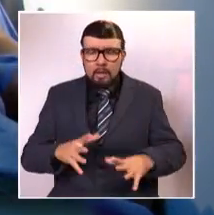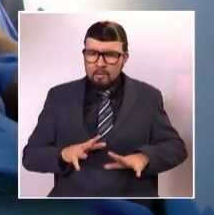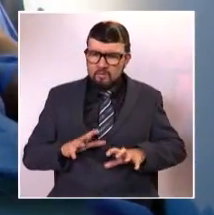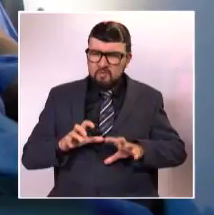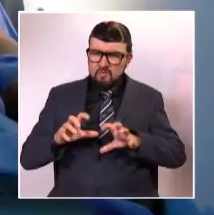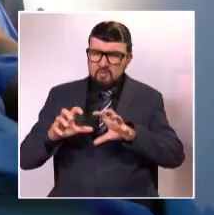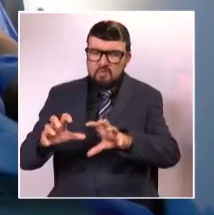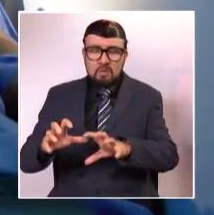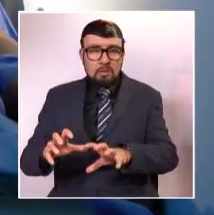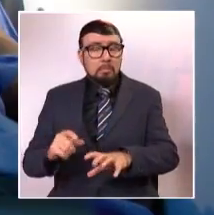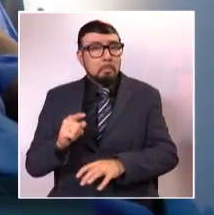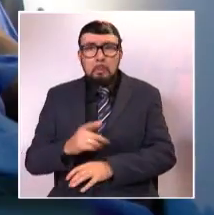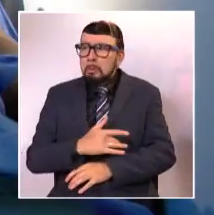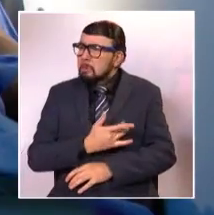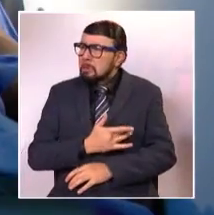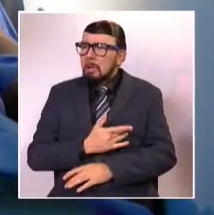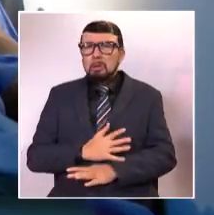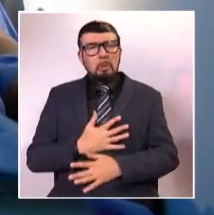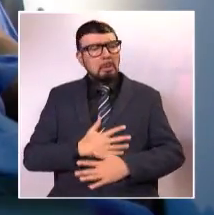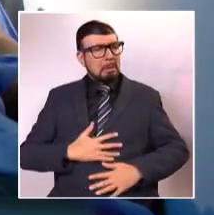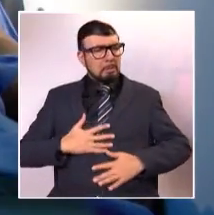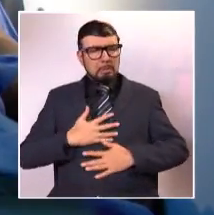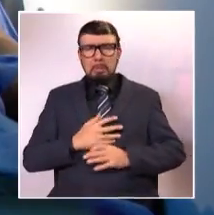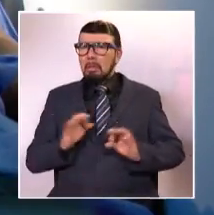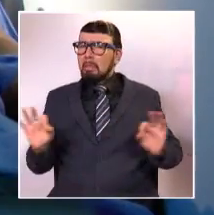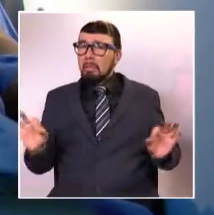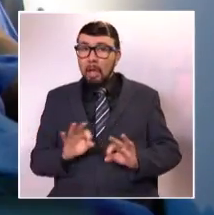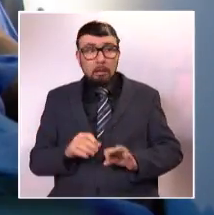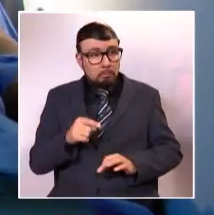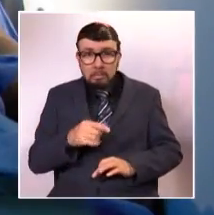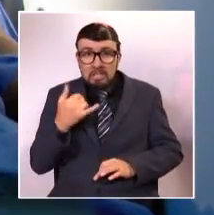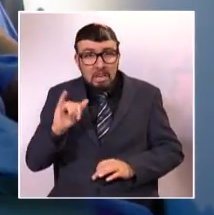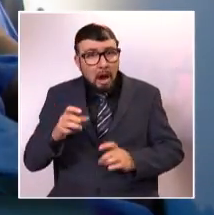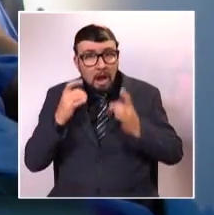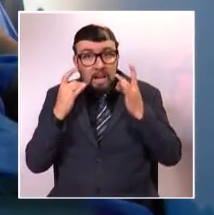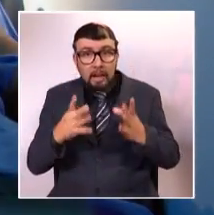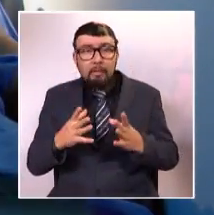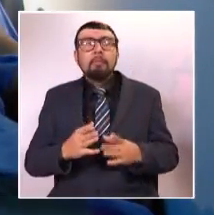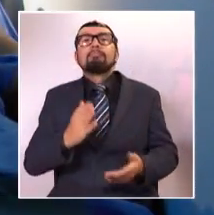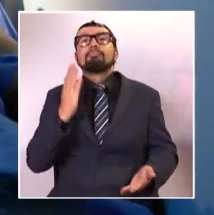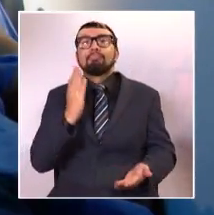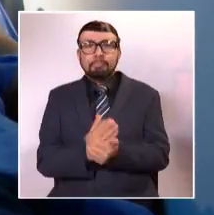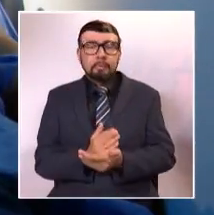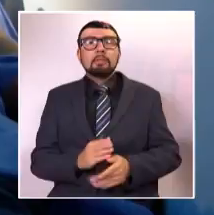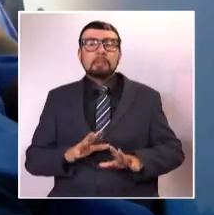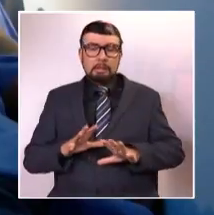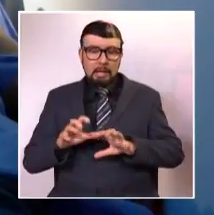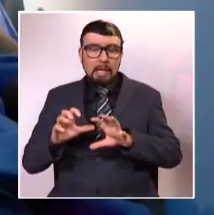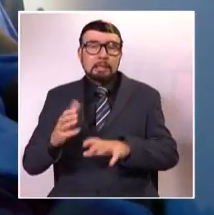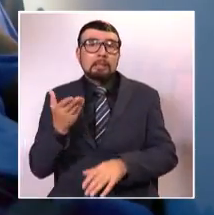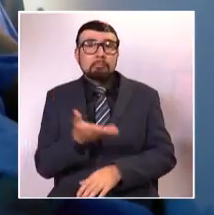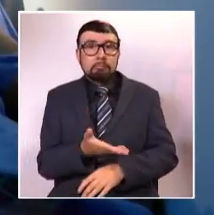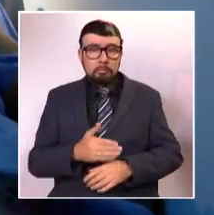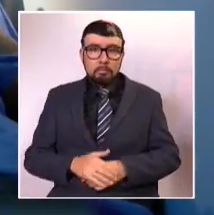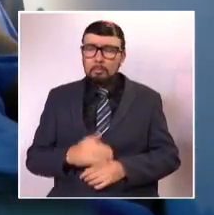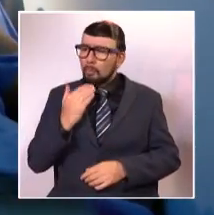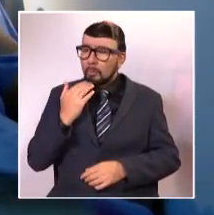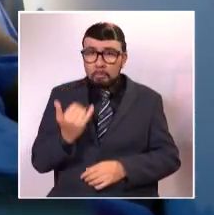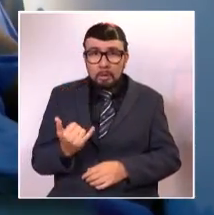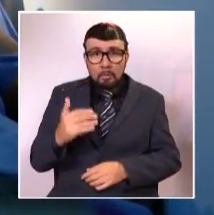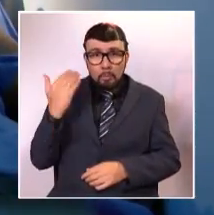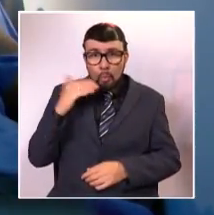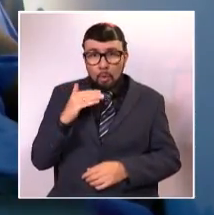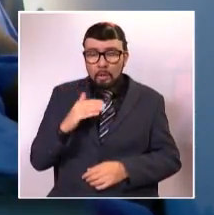da síntomas ni molestias hasta que ya está demasiado avanzado. Entonces hablábamos que en la mujer es muy importante